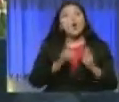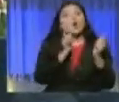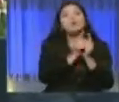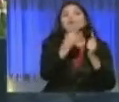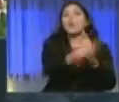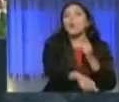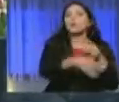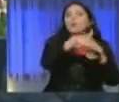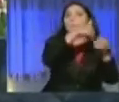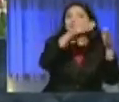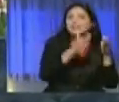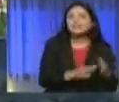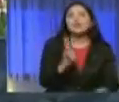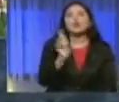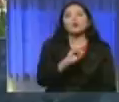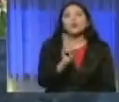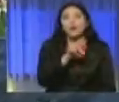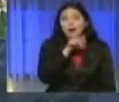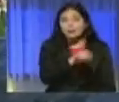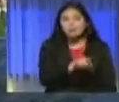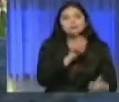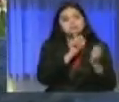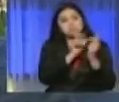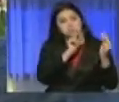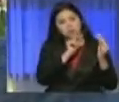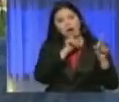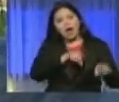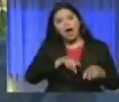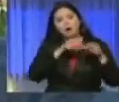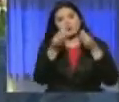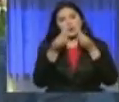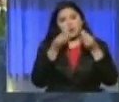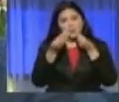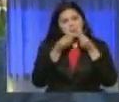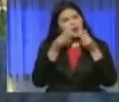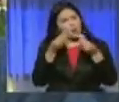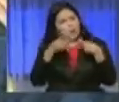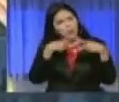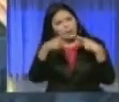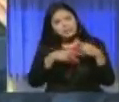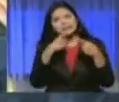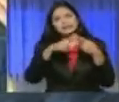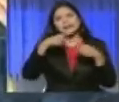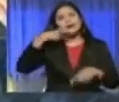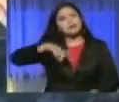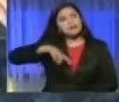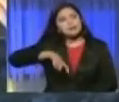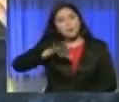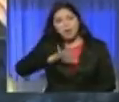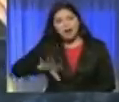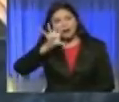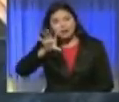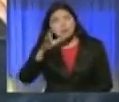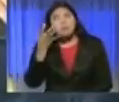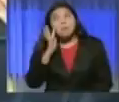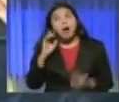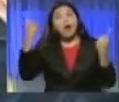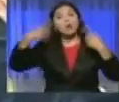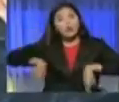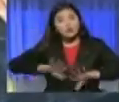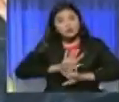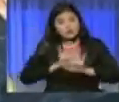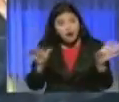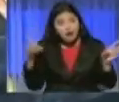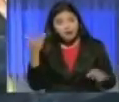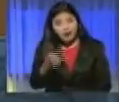motor agroalimentario y vimos todos los despliegues, las capacidades de producción que tenemos en el país, los requerimientos de producción, los posibles acuerdos que podríamos